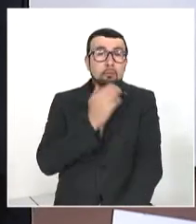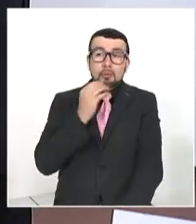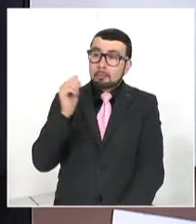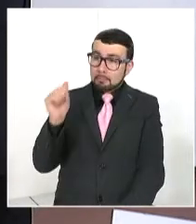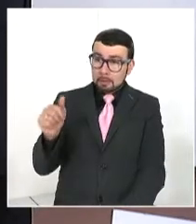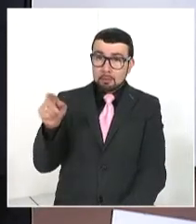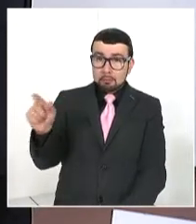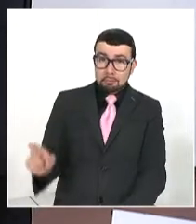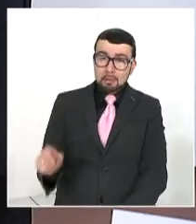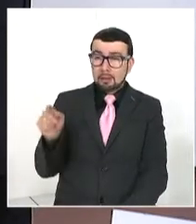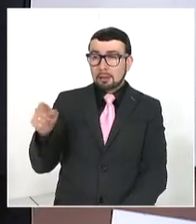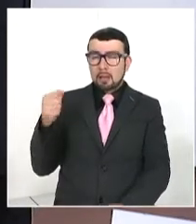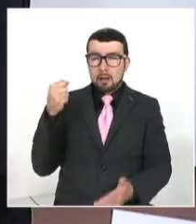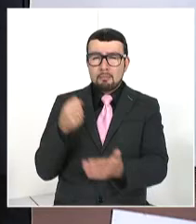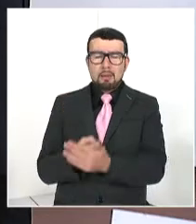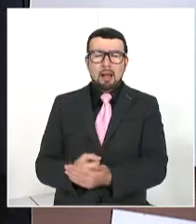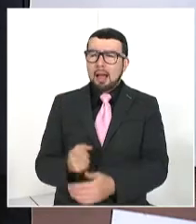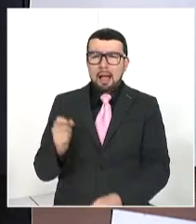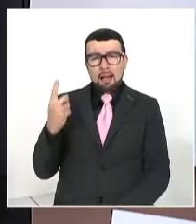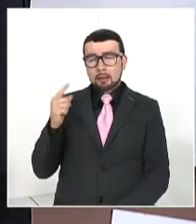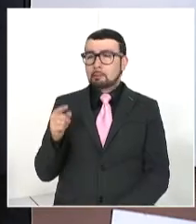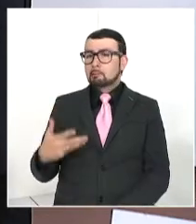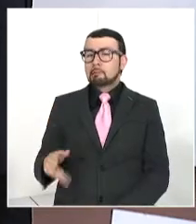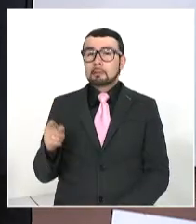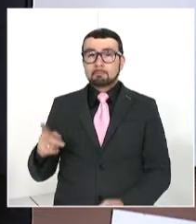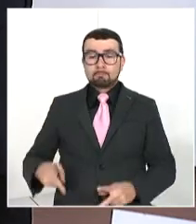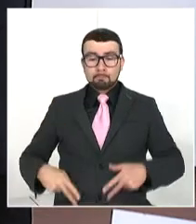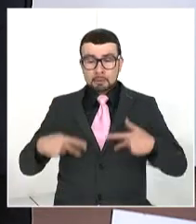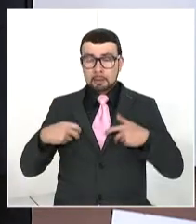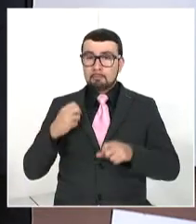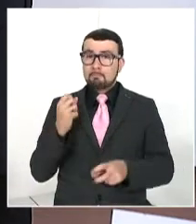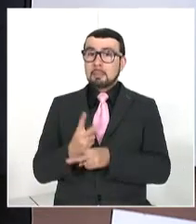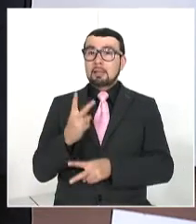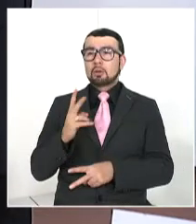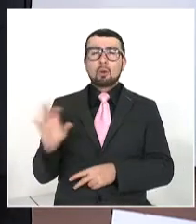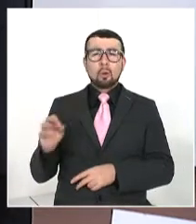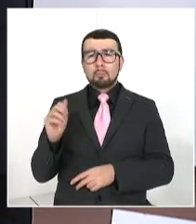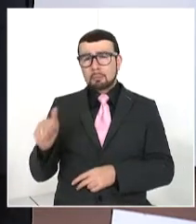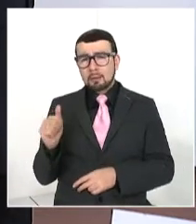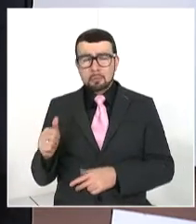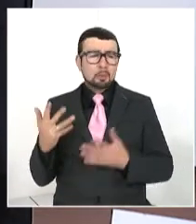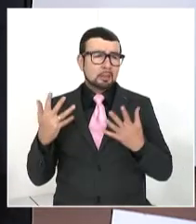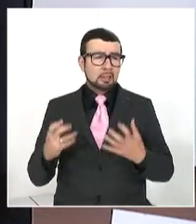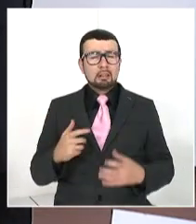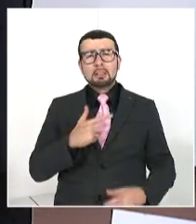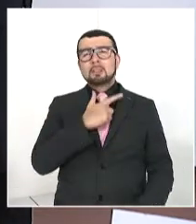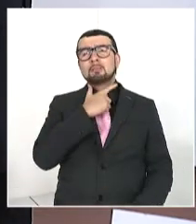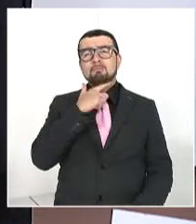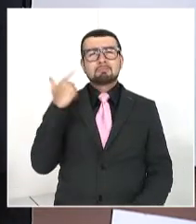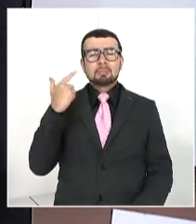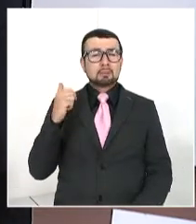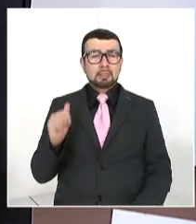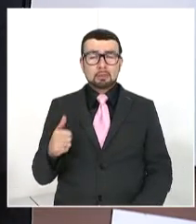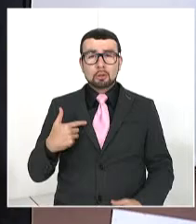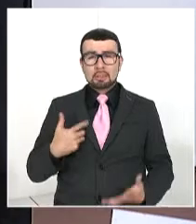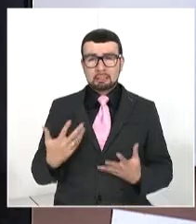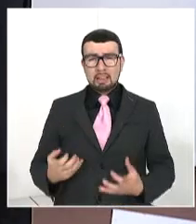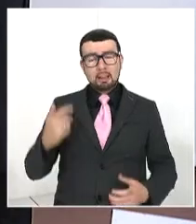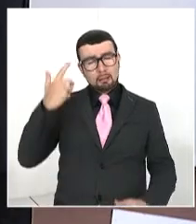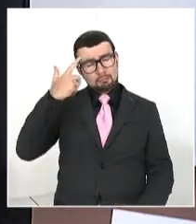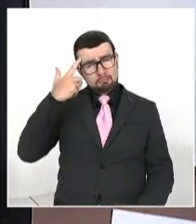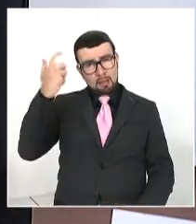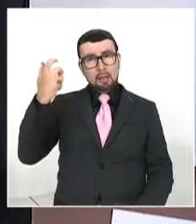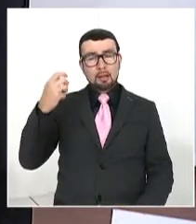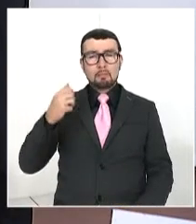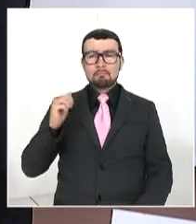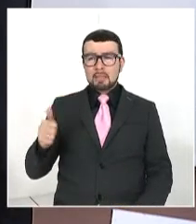persona sufre un accidente en el cual se ve peligrada la vida o tiene la idea de suicidarse, que es lo que llamamos anedonia, lo que tenemos que hacer